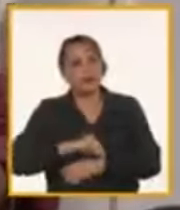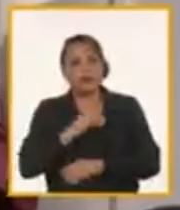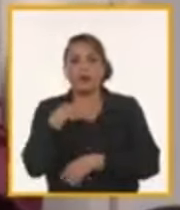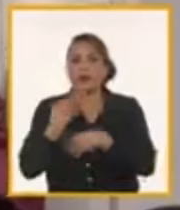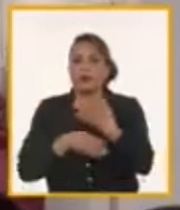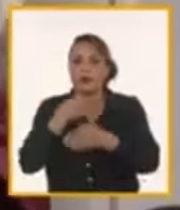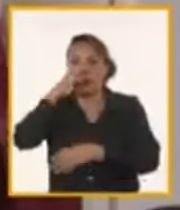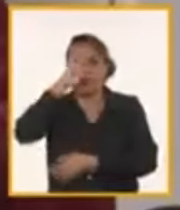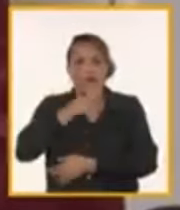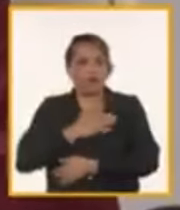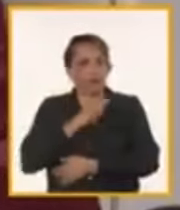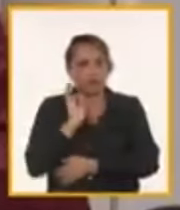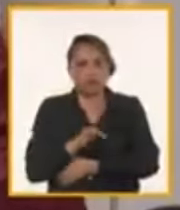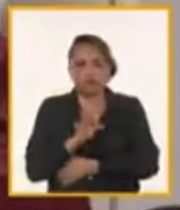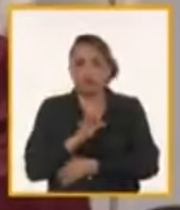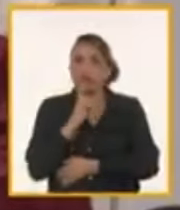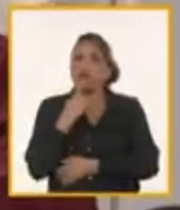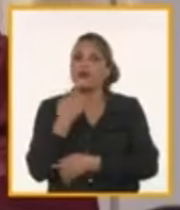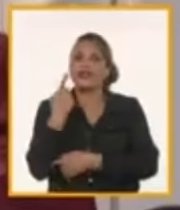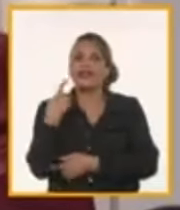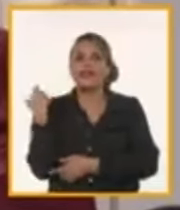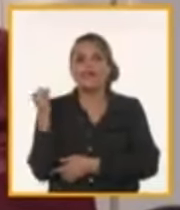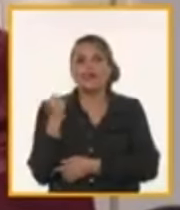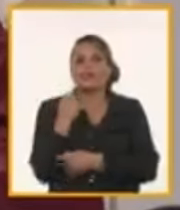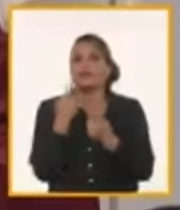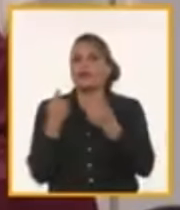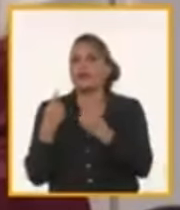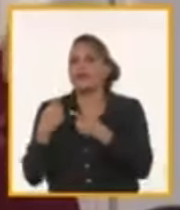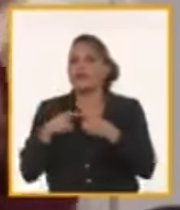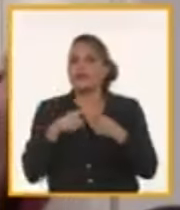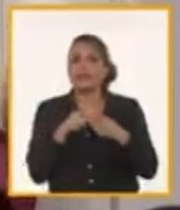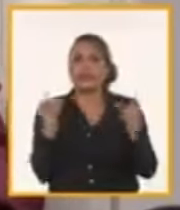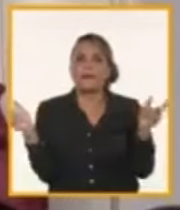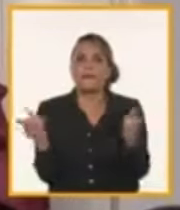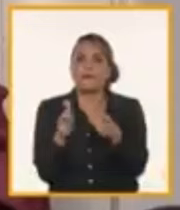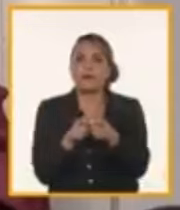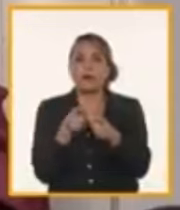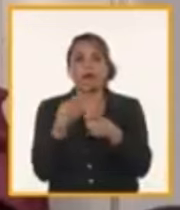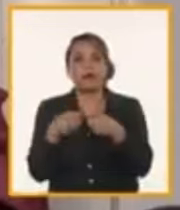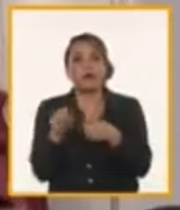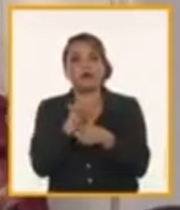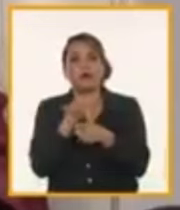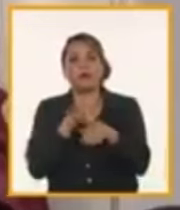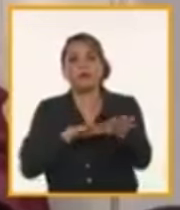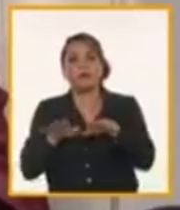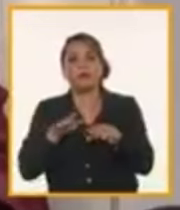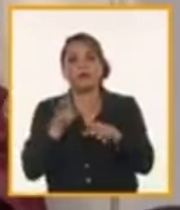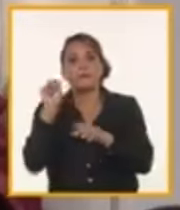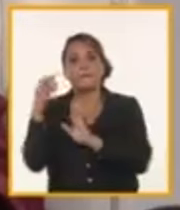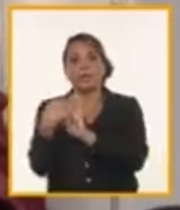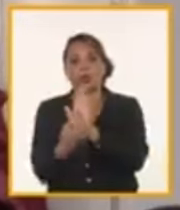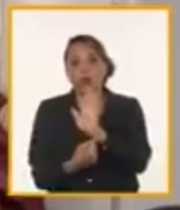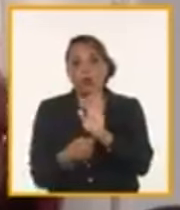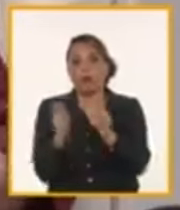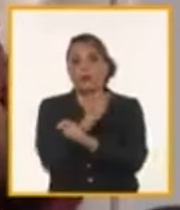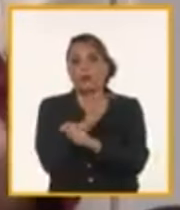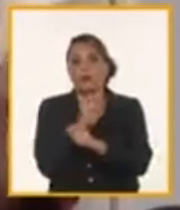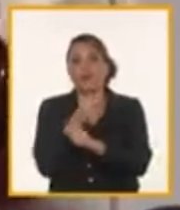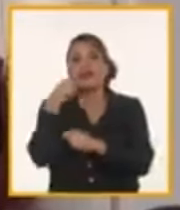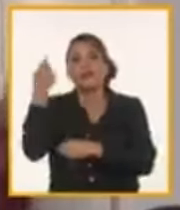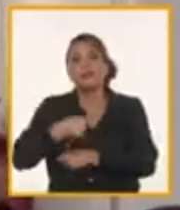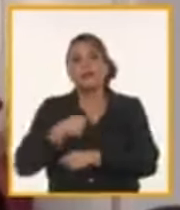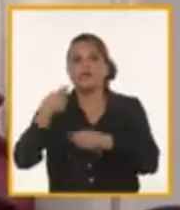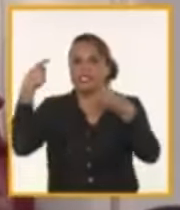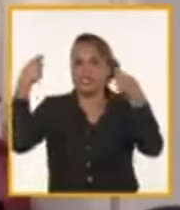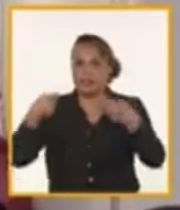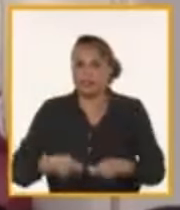también en nuestros claustros pero yo creo que se enriquece Y esa preparación metodológica para el clautro universitario tiene que ser decisiva y tiene que